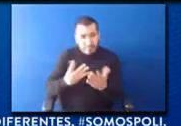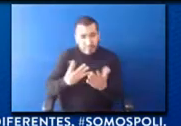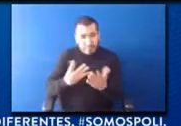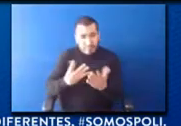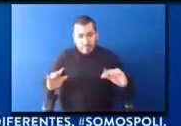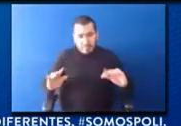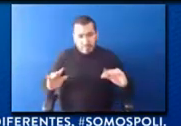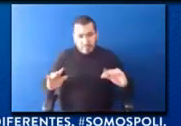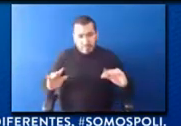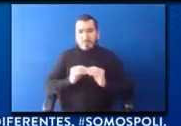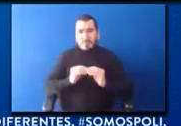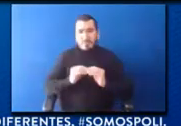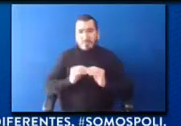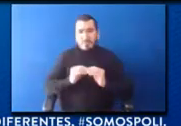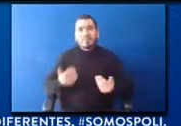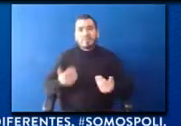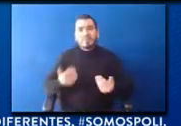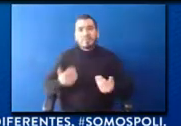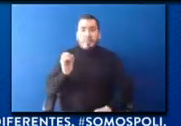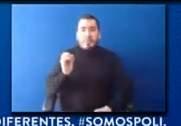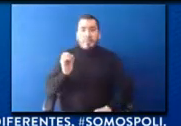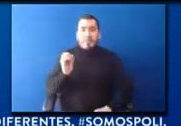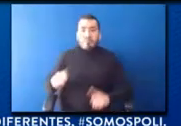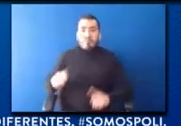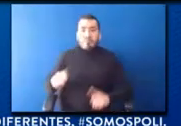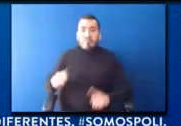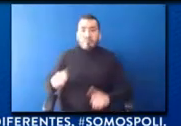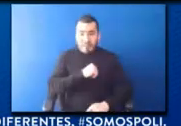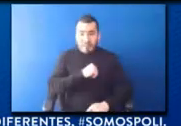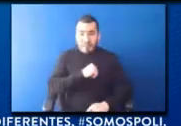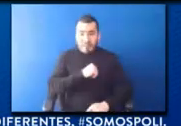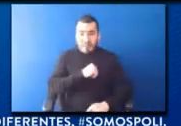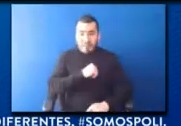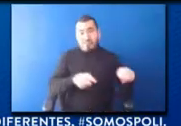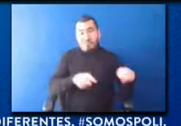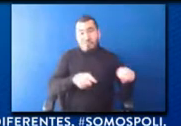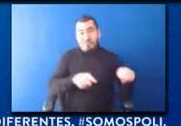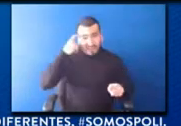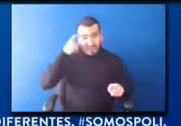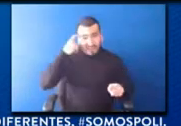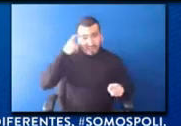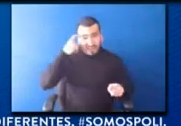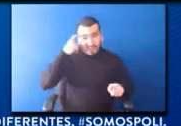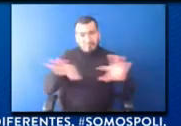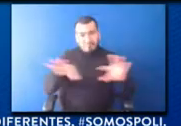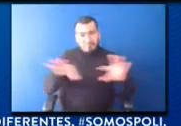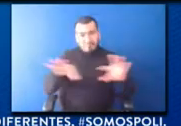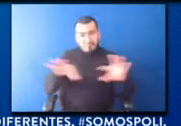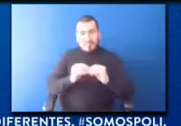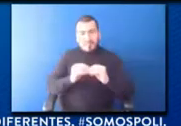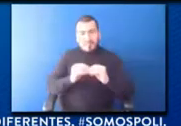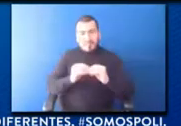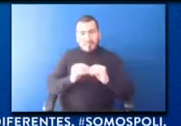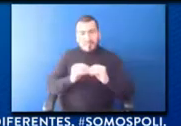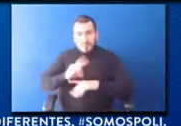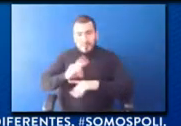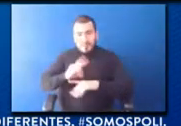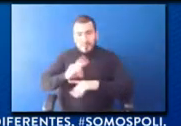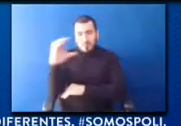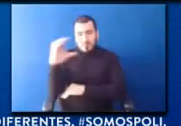cadena de bloques de unos bancos, unas públicas, otras privadas, unos nodos de información donde la misma superintendencia tiene participación, el Banco